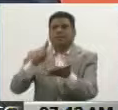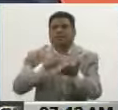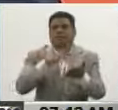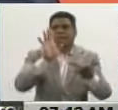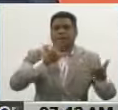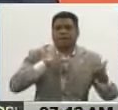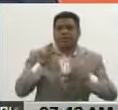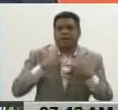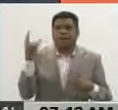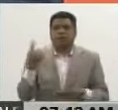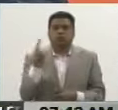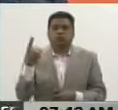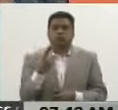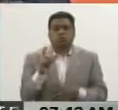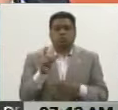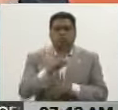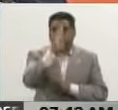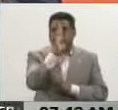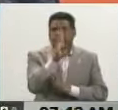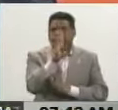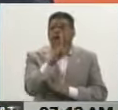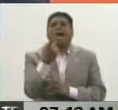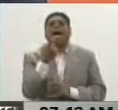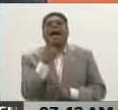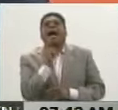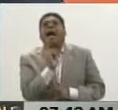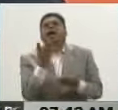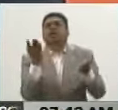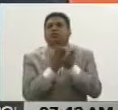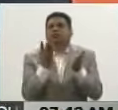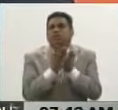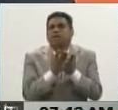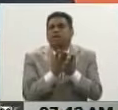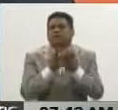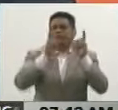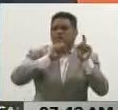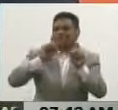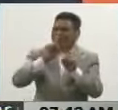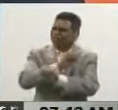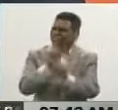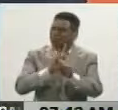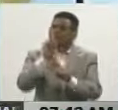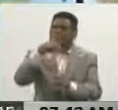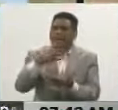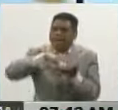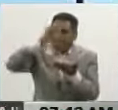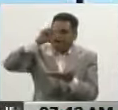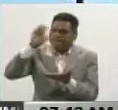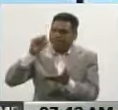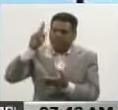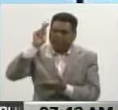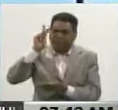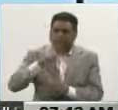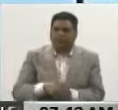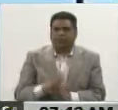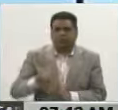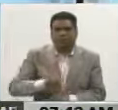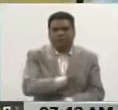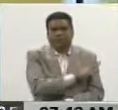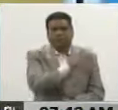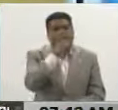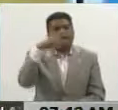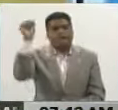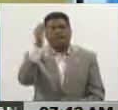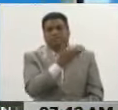que no solamente están centradas en dar clases para los docentes del país y las docentes. Además del tema de la formación, el presidente también ha hecho un llamado a